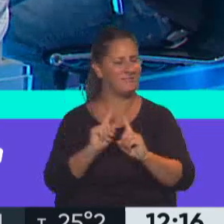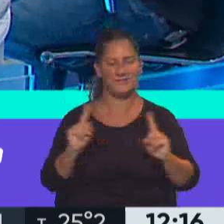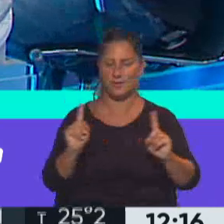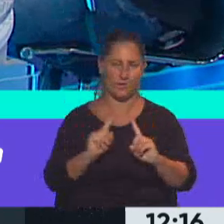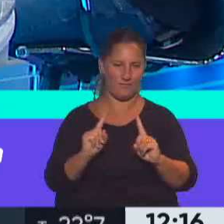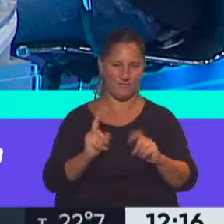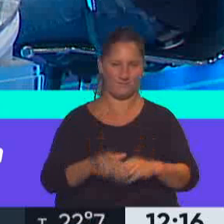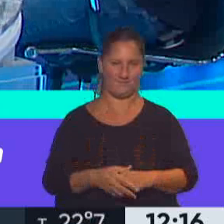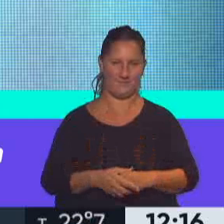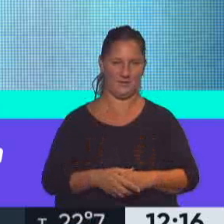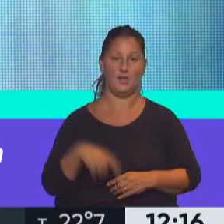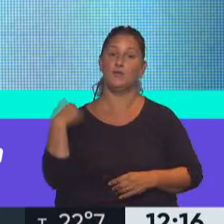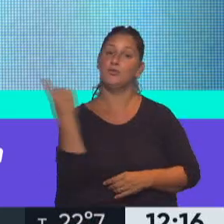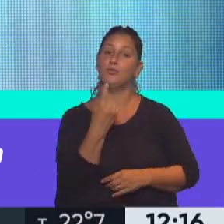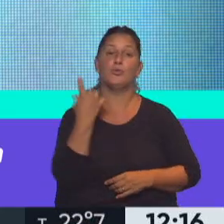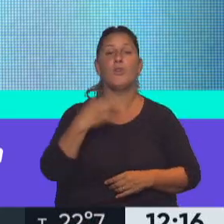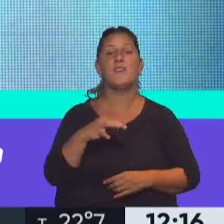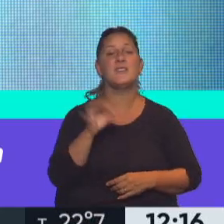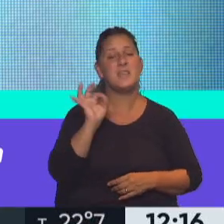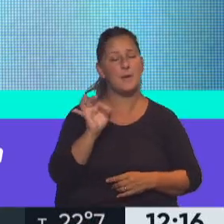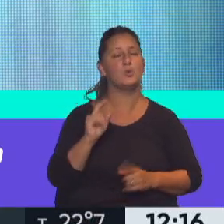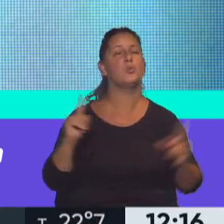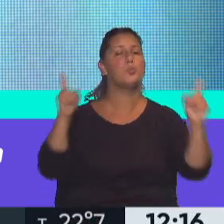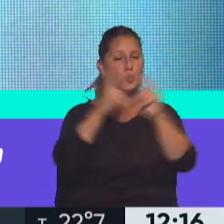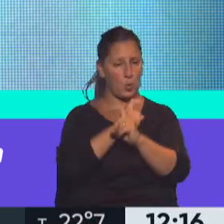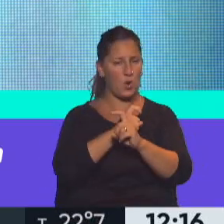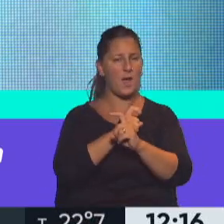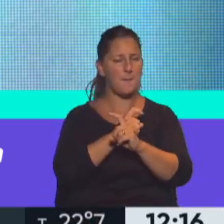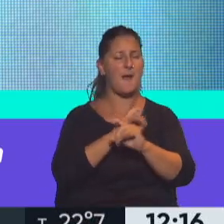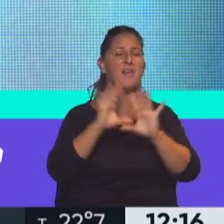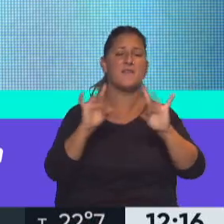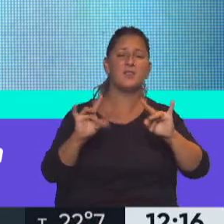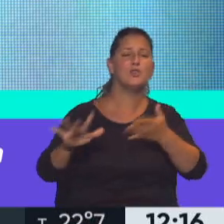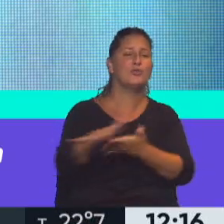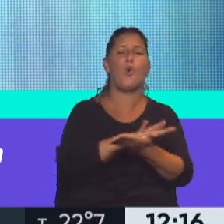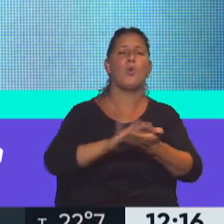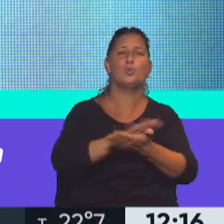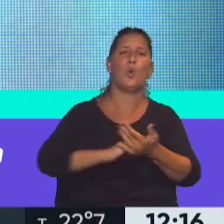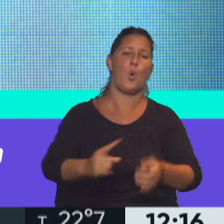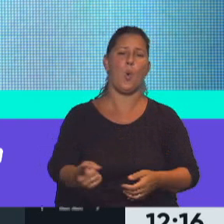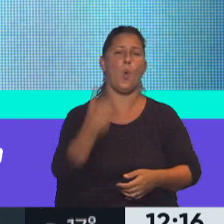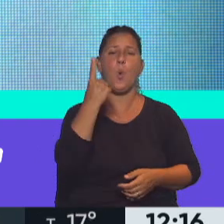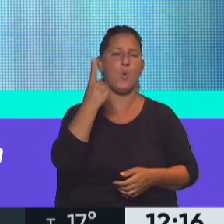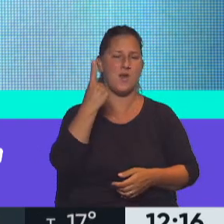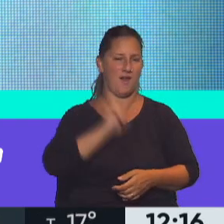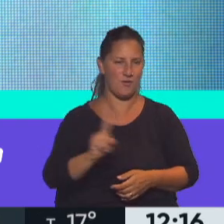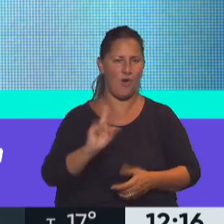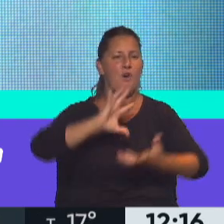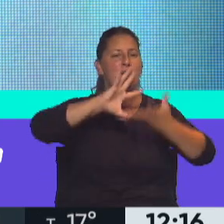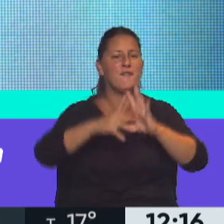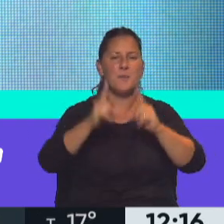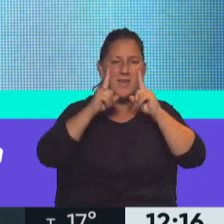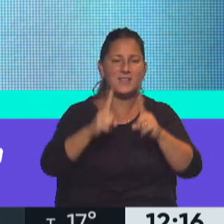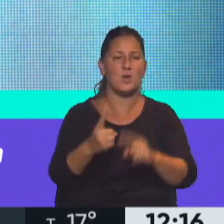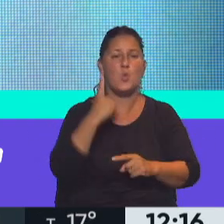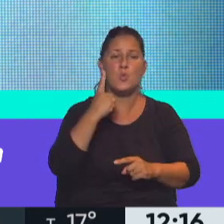que tenemos que saber que es un problema complejo, que no hay una única solución, que no hay una única manera de atender, que hay muchos